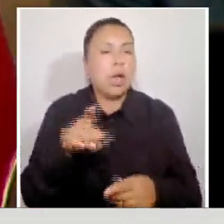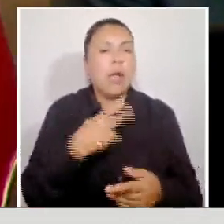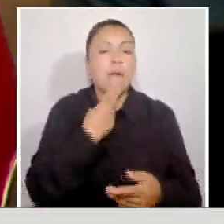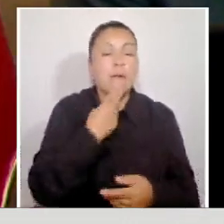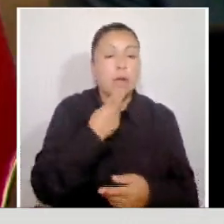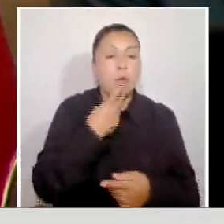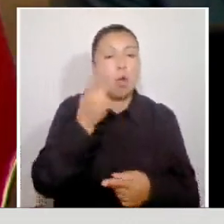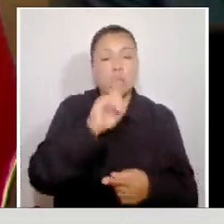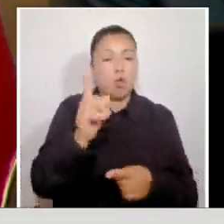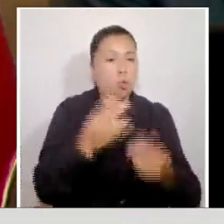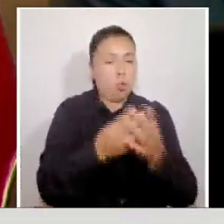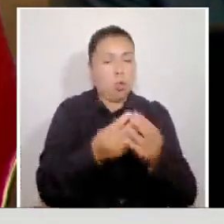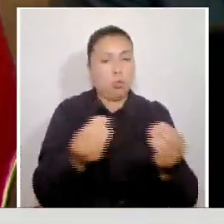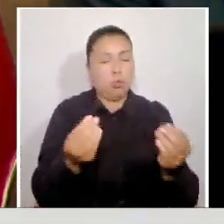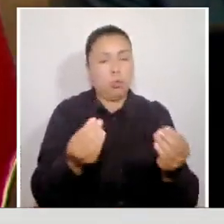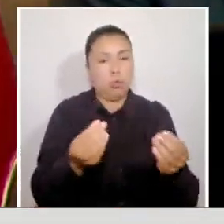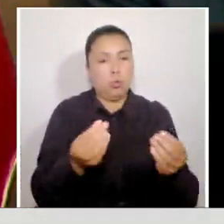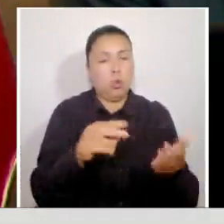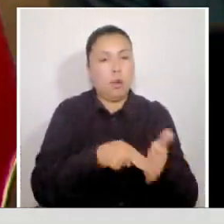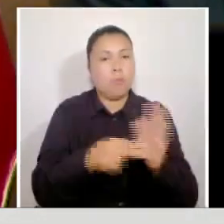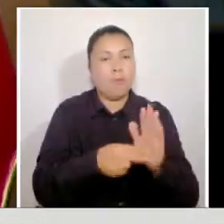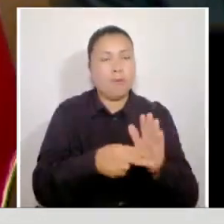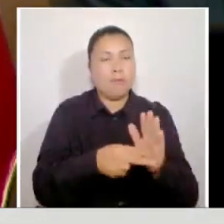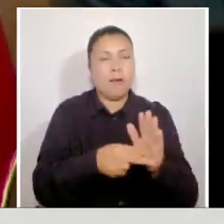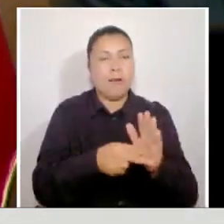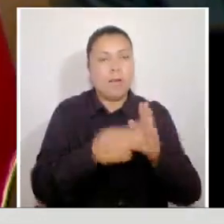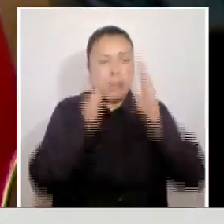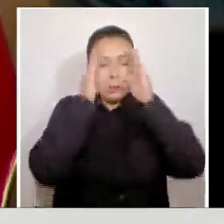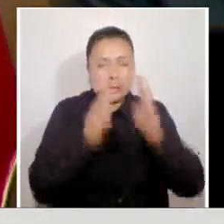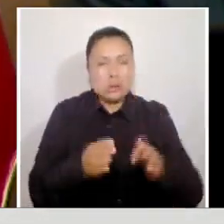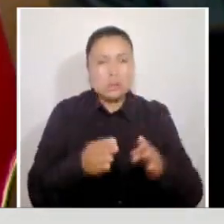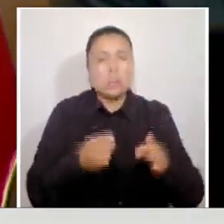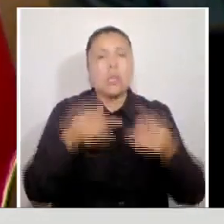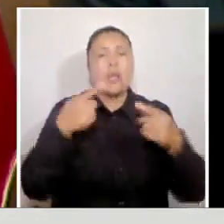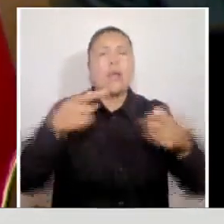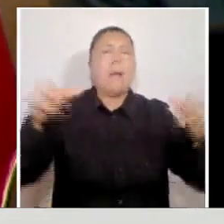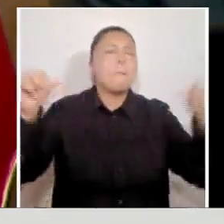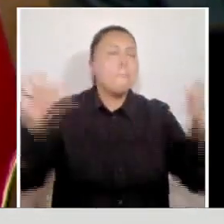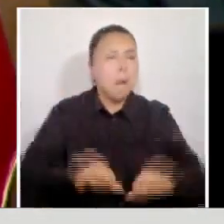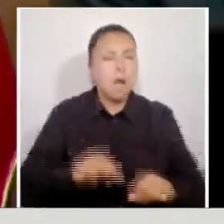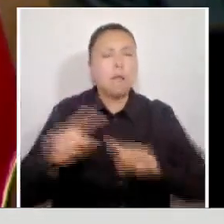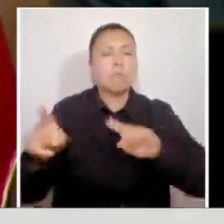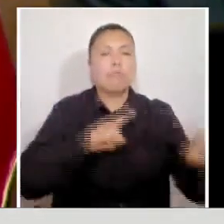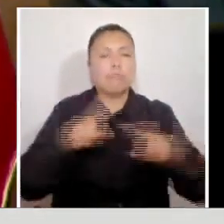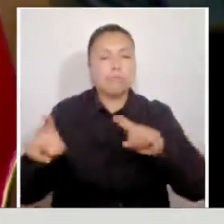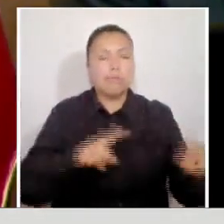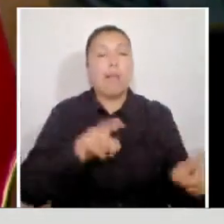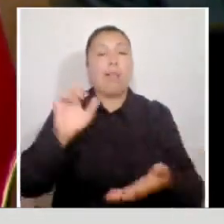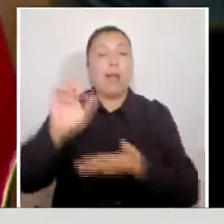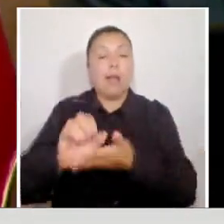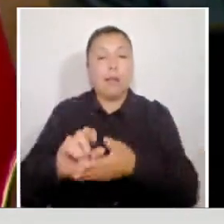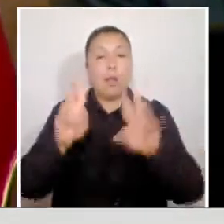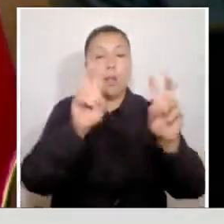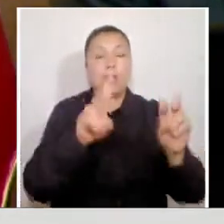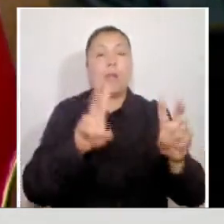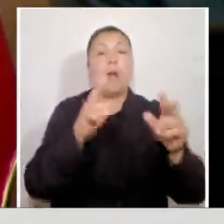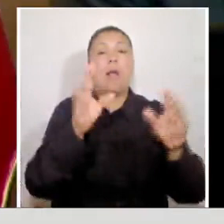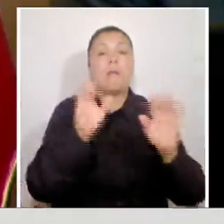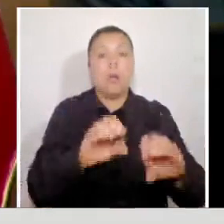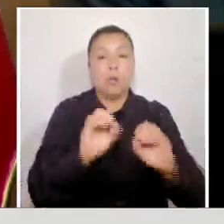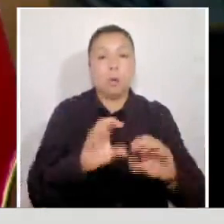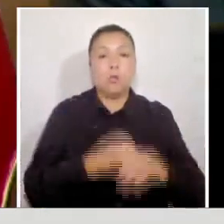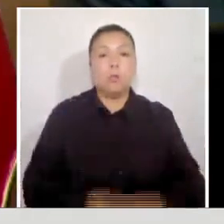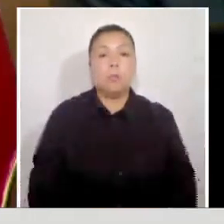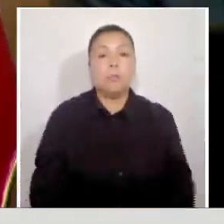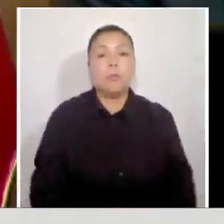solución al problema central y el problema Central es la pésima gestión de administración del estado en materia de Educación y